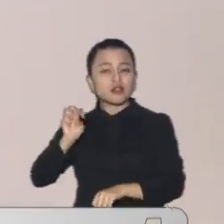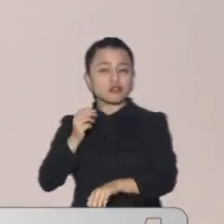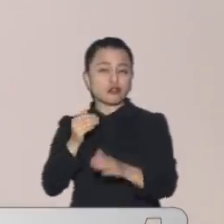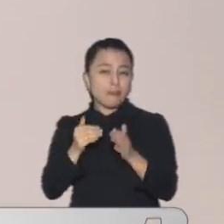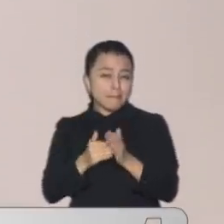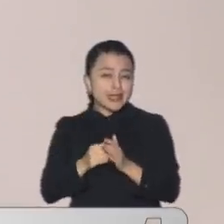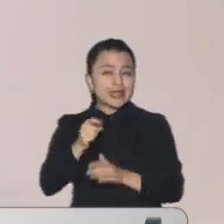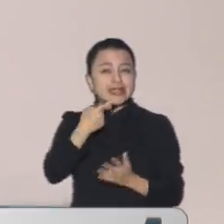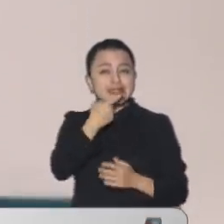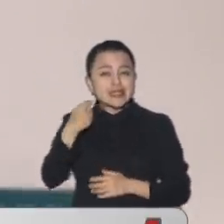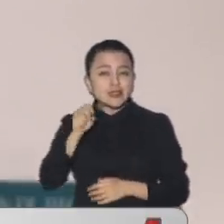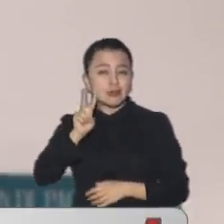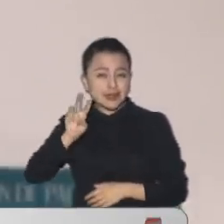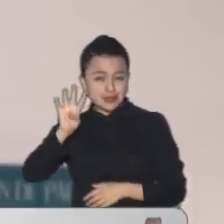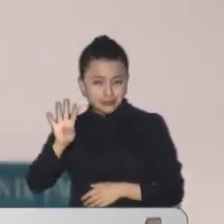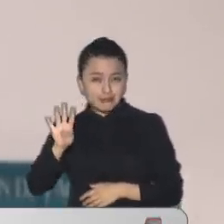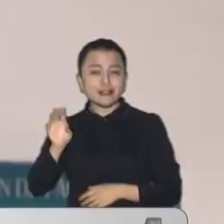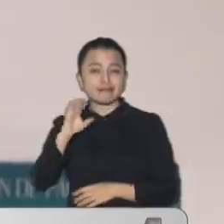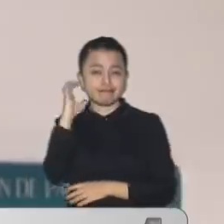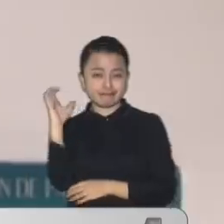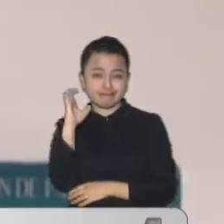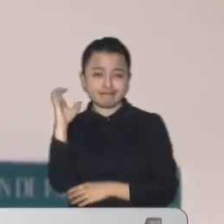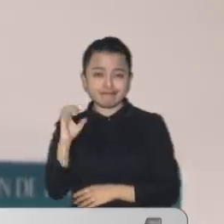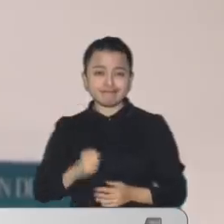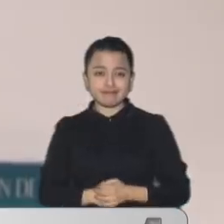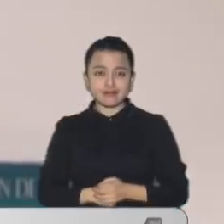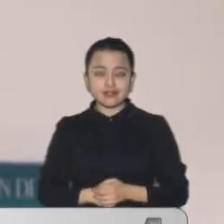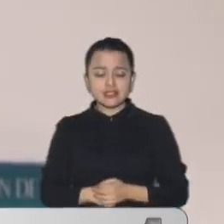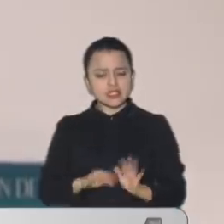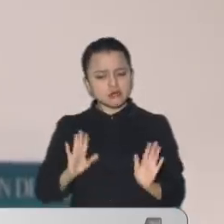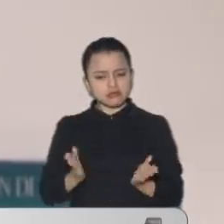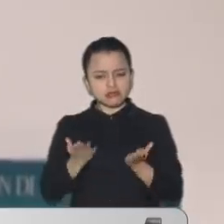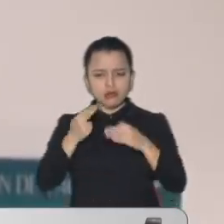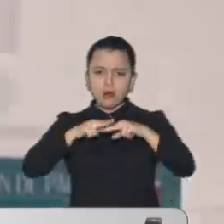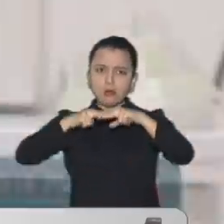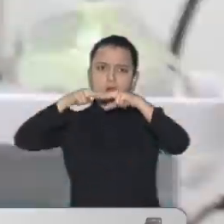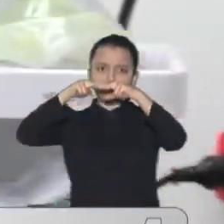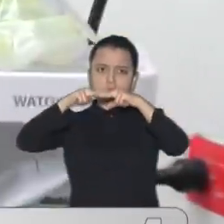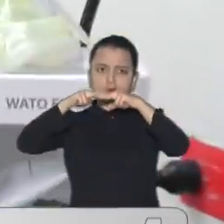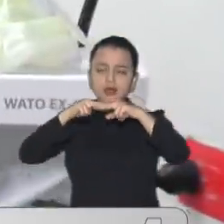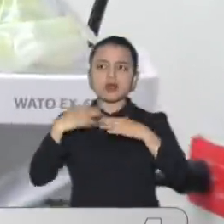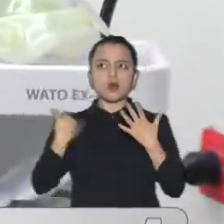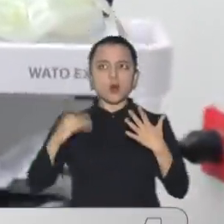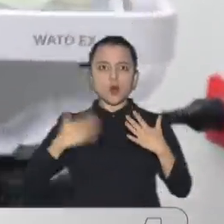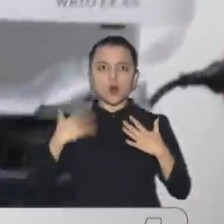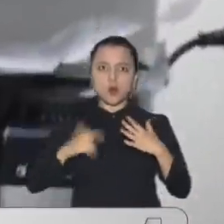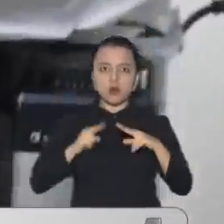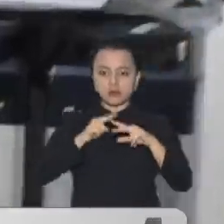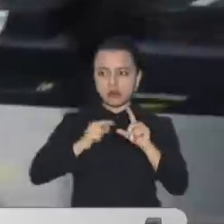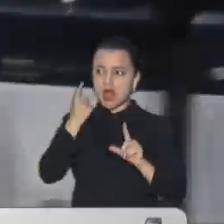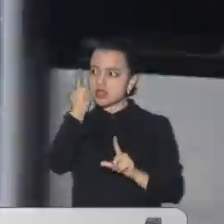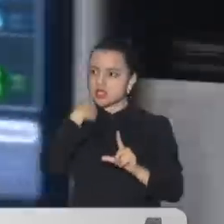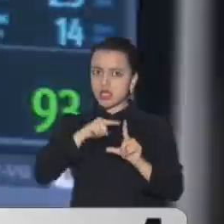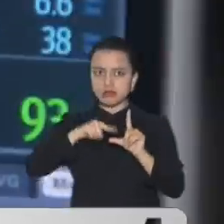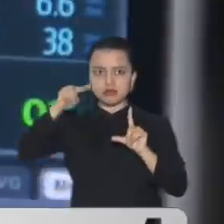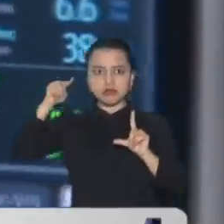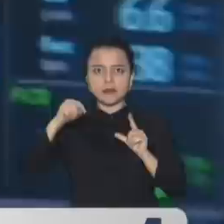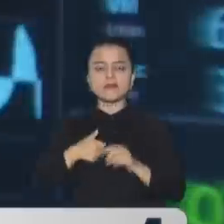48.124 colombianos. También es esperanzadora la cifra de recuperados, y una de las más altas que se presentó el día de ayer